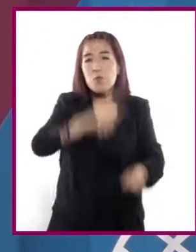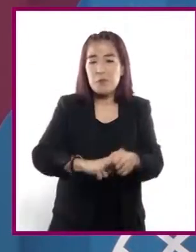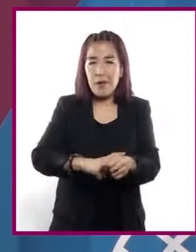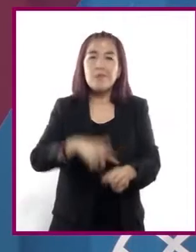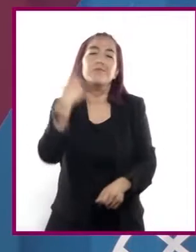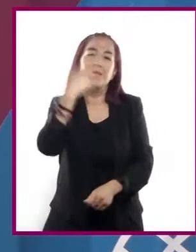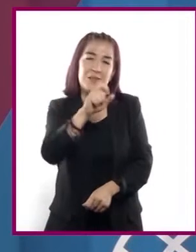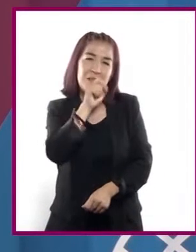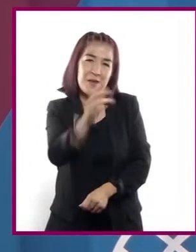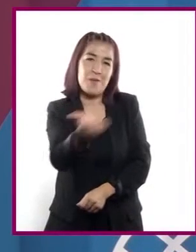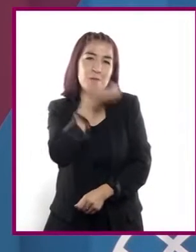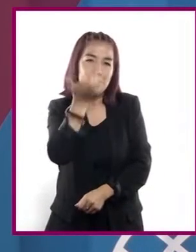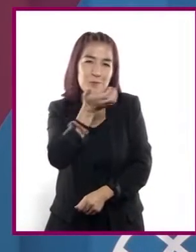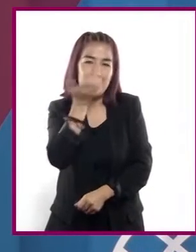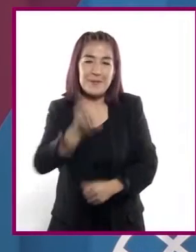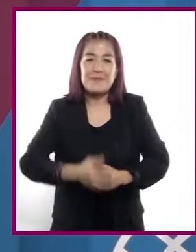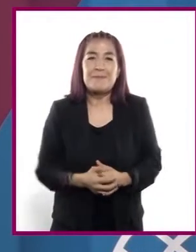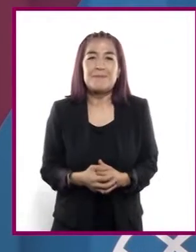y costumbres.